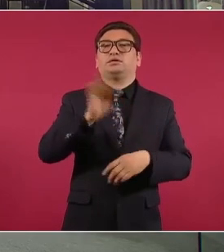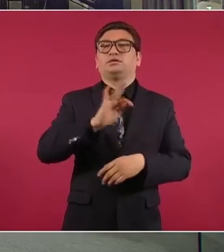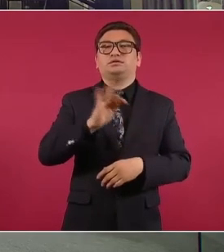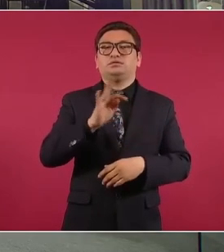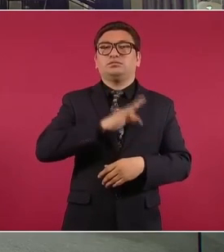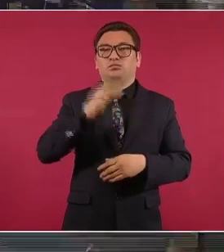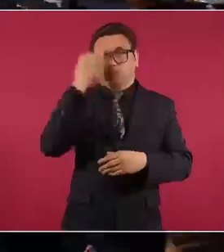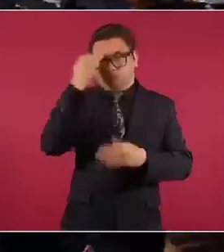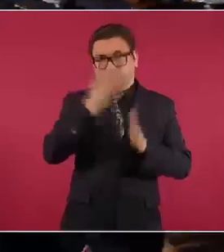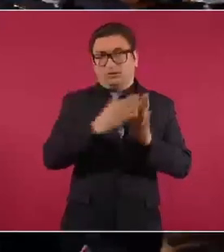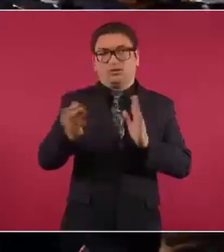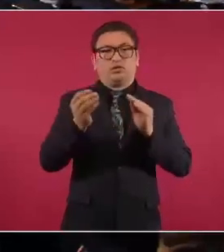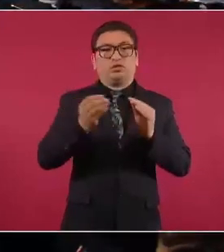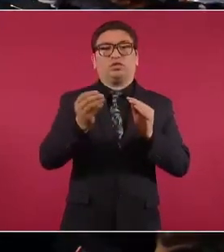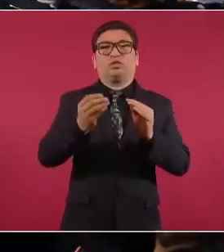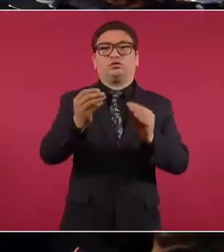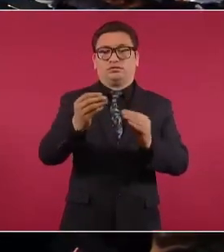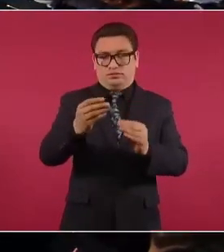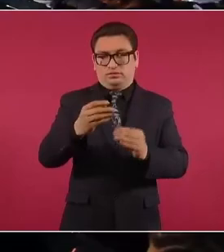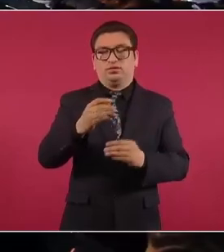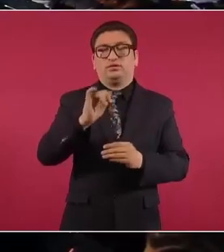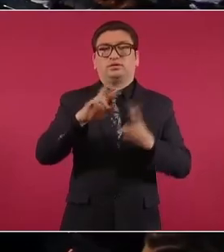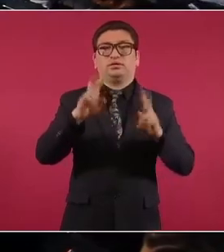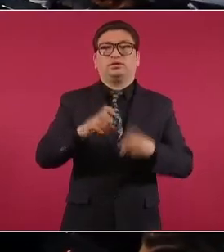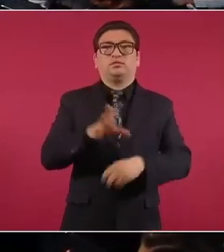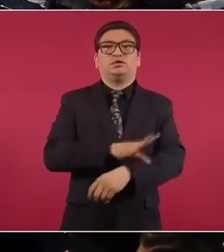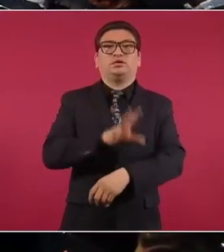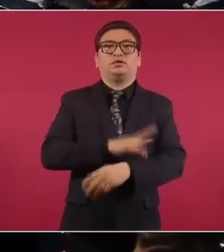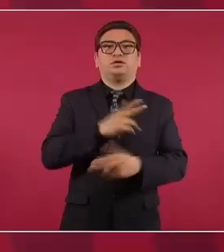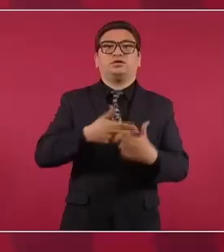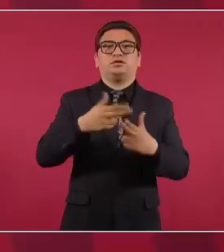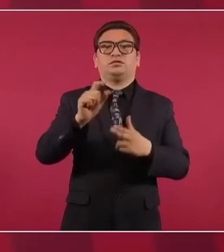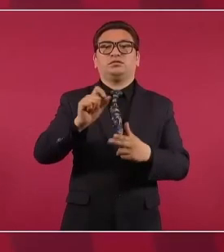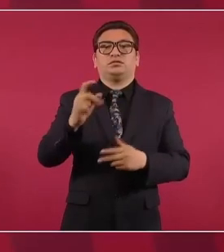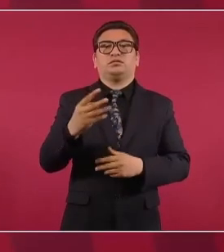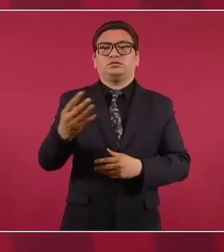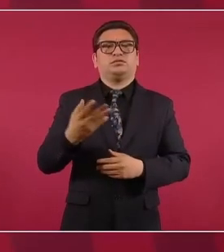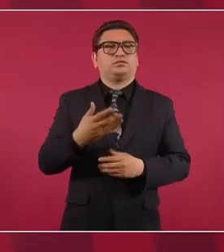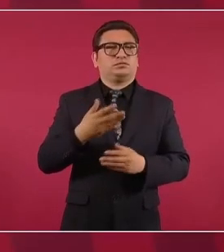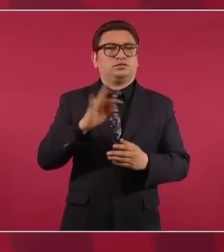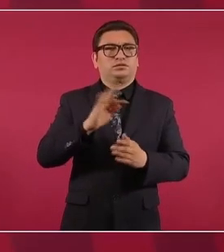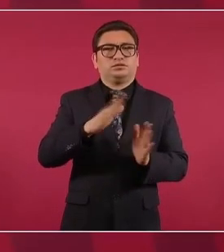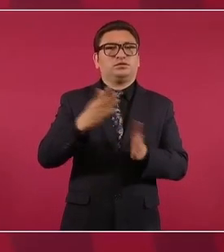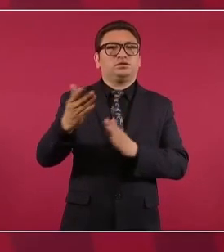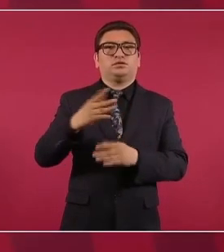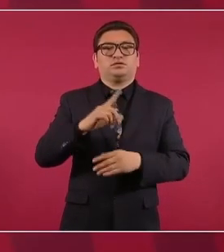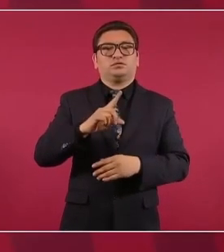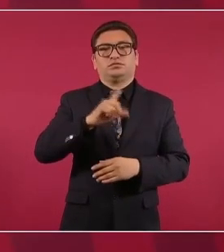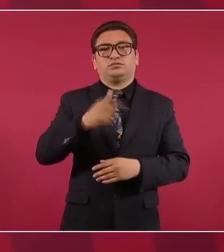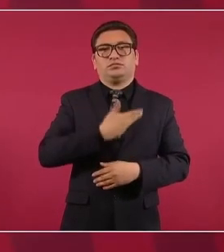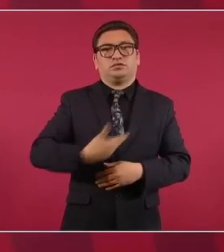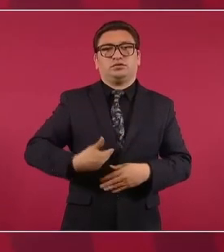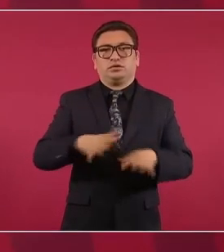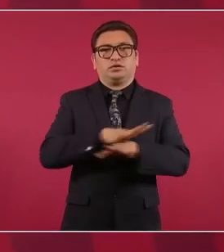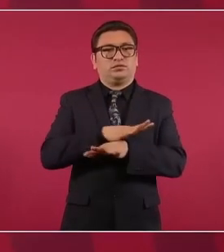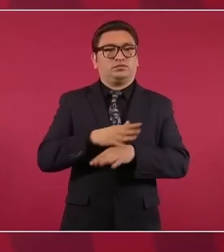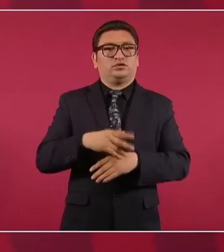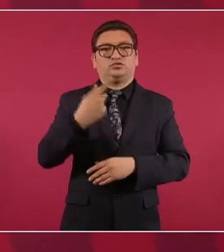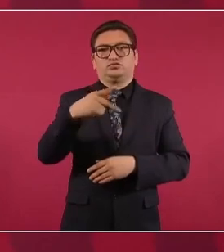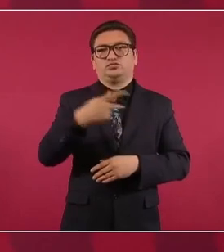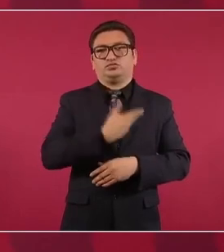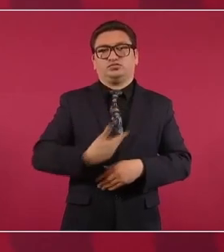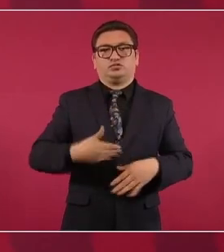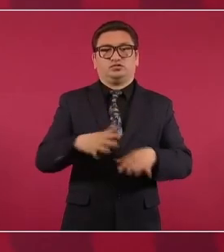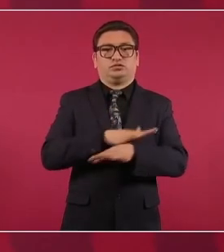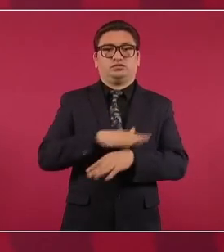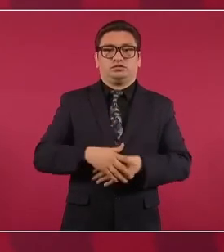se prolongue este diálogo respecto, sí, a los temas de energía hasta 2030. Sí, y estamos abiertos al después de la presidencia, y de su presidencia.